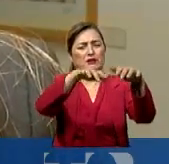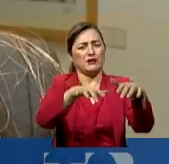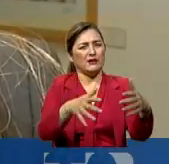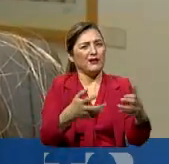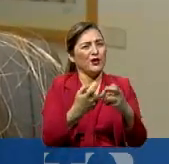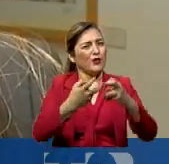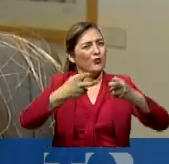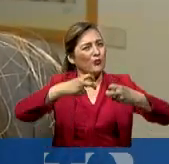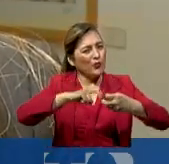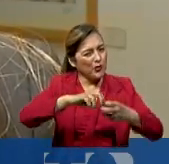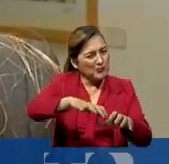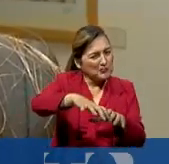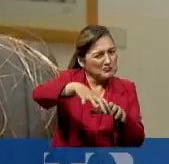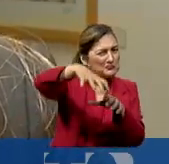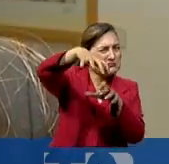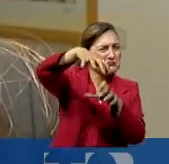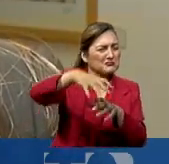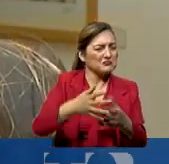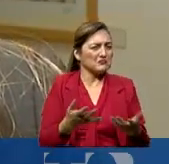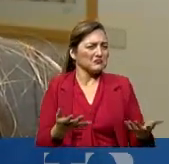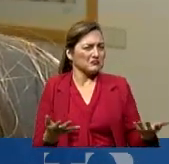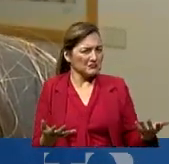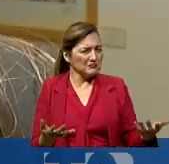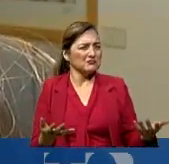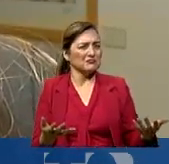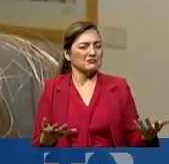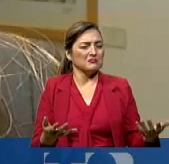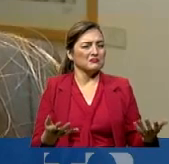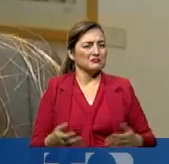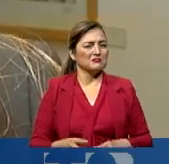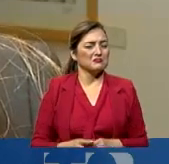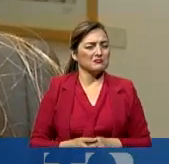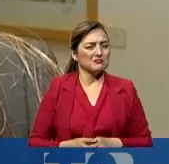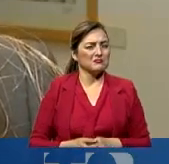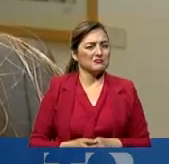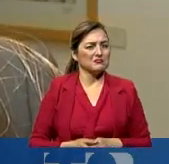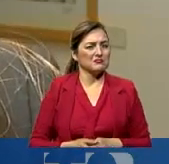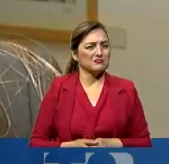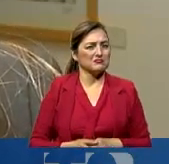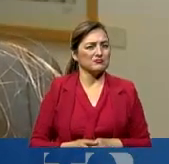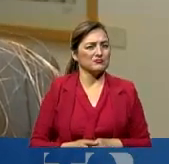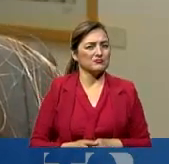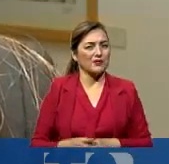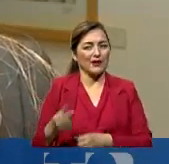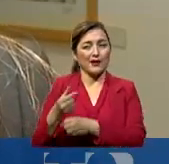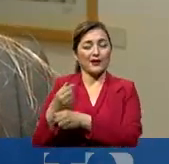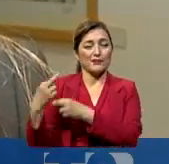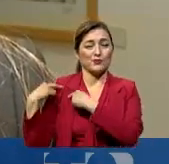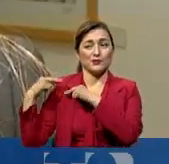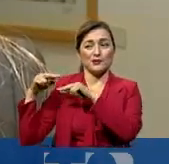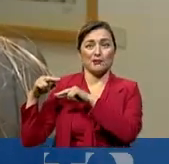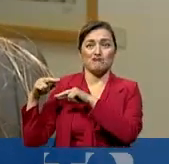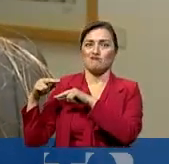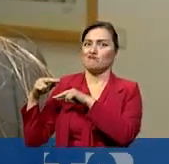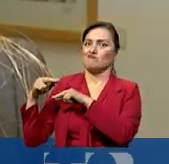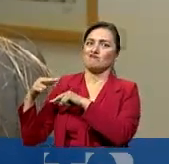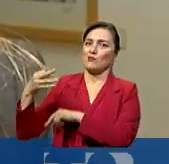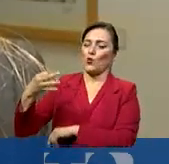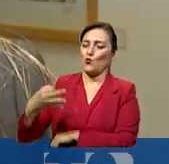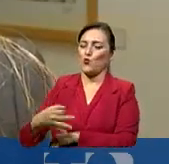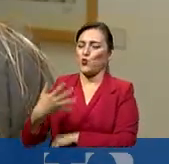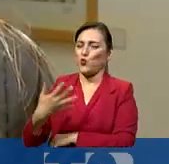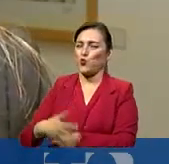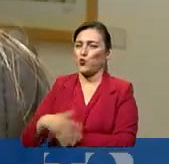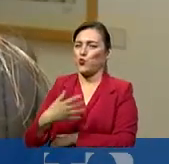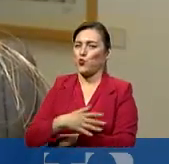un problema en torno a no ejecutar las actividades que debe hacer la gerencia, sino podría constituir un